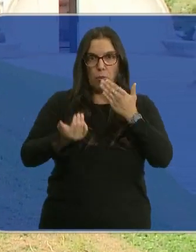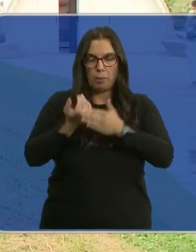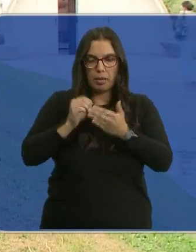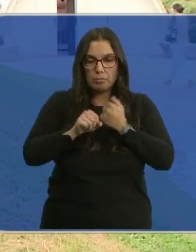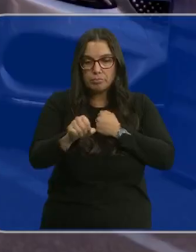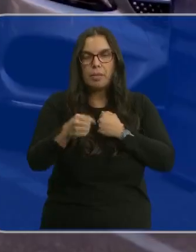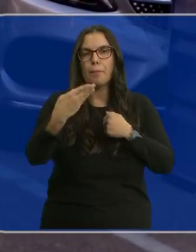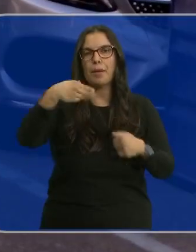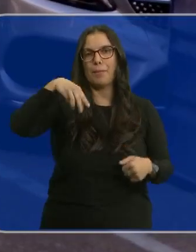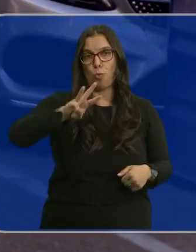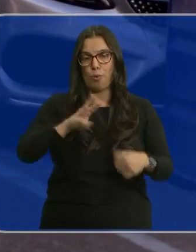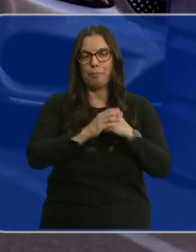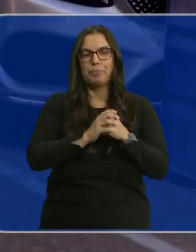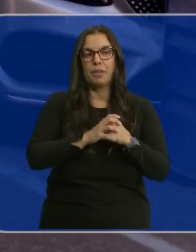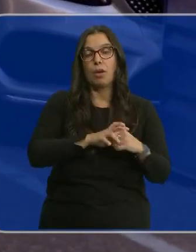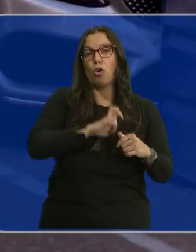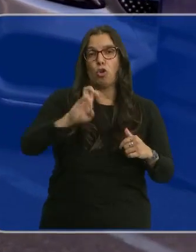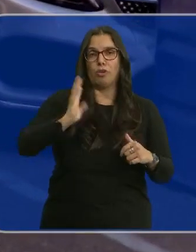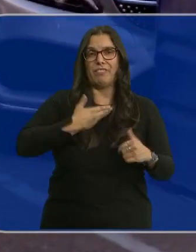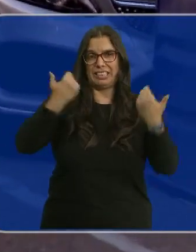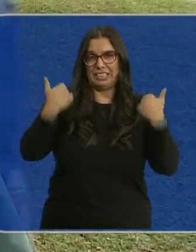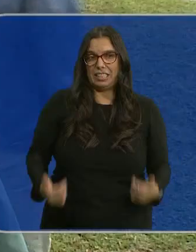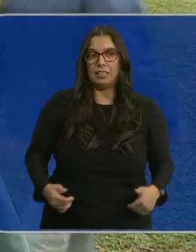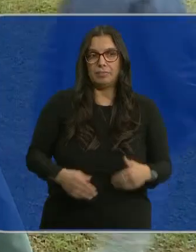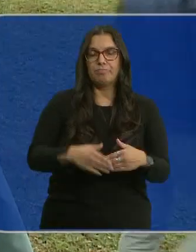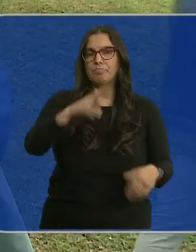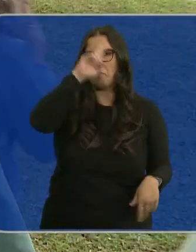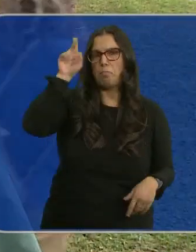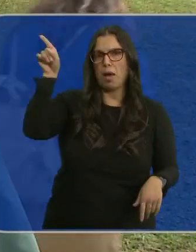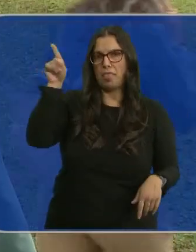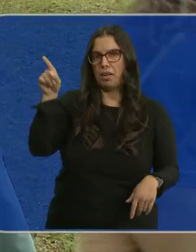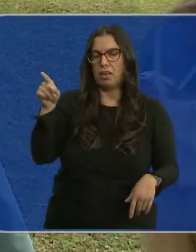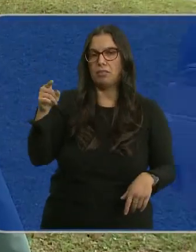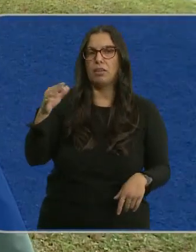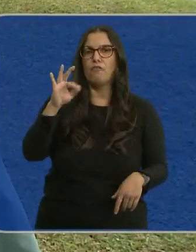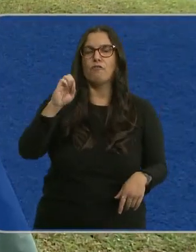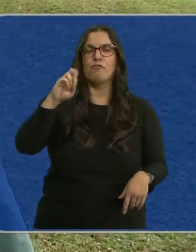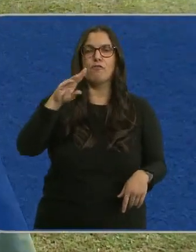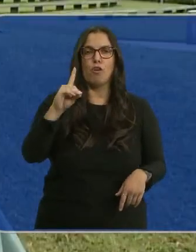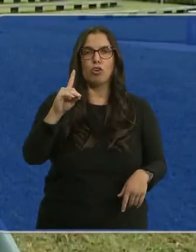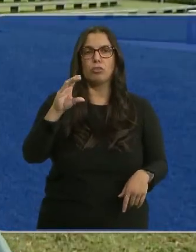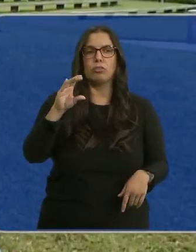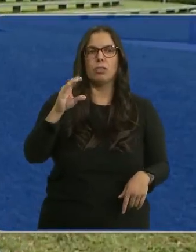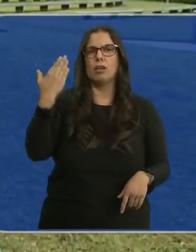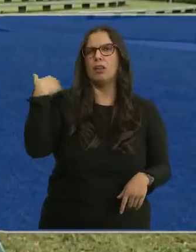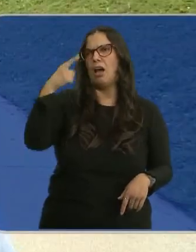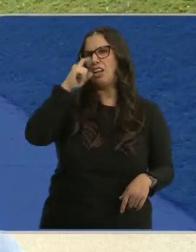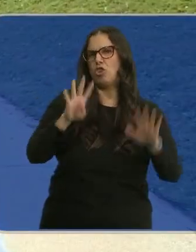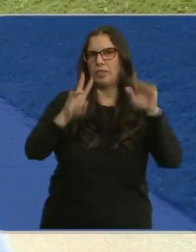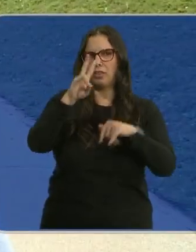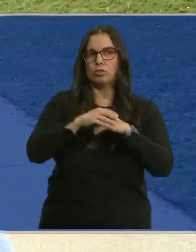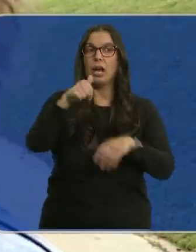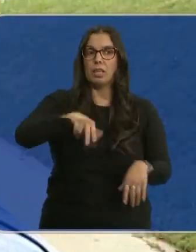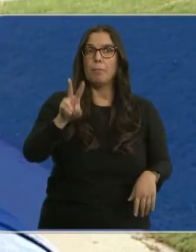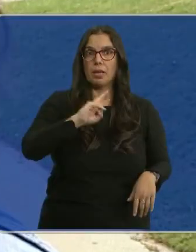estaba, un BMW X5. O quien lo ha sufrido en primera persona. En Madrid, un Ford Escort en el año 92, así.